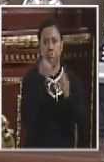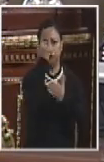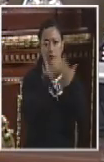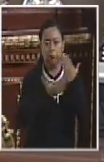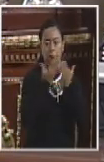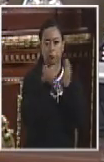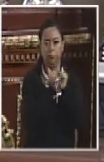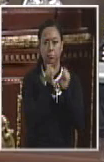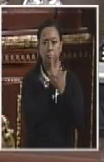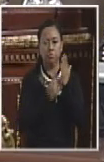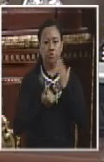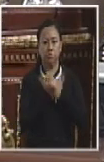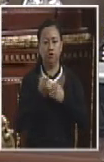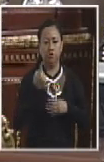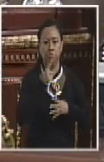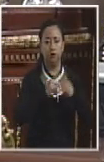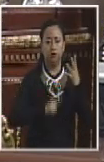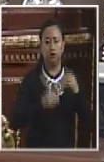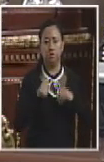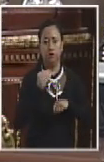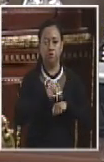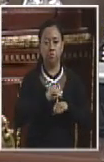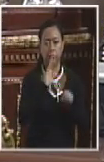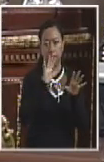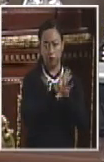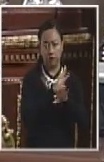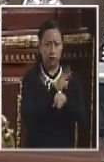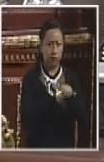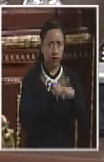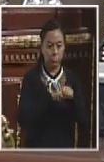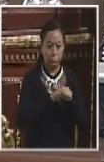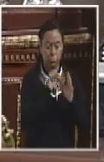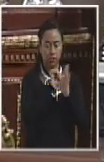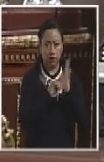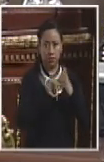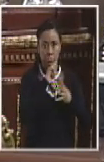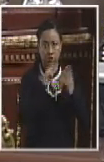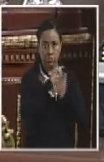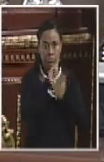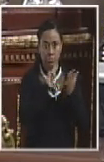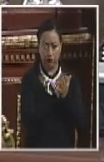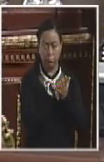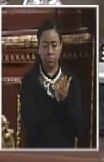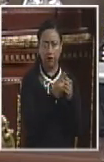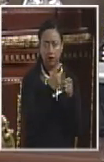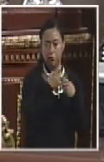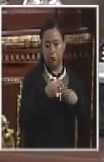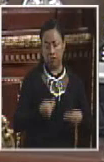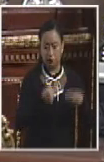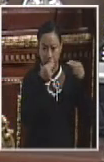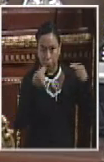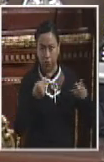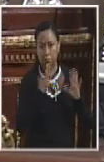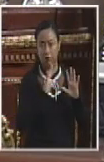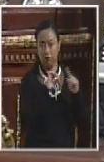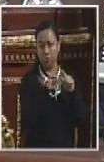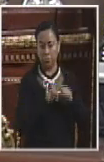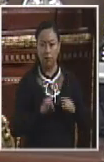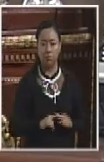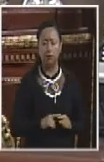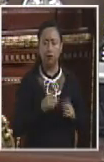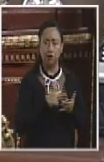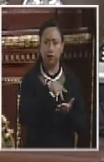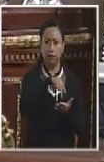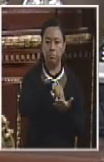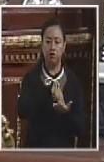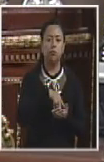iniciativa con proyecto de decreto por el que se adicionan y reforman diversos artículos de la Ley de Establecimientos Mercantiles, se concede el uso de la